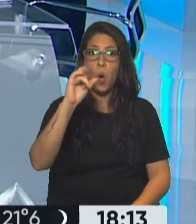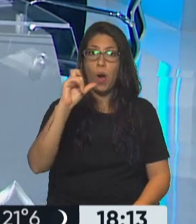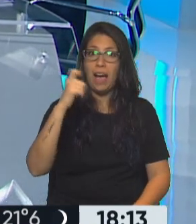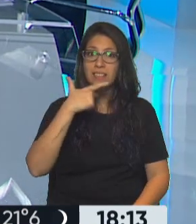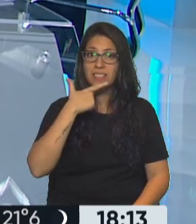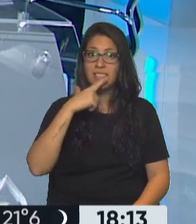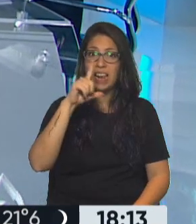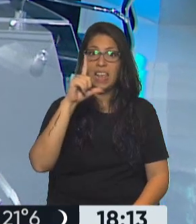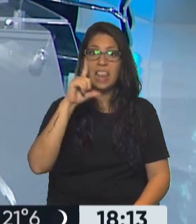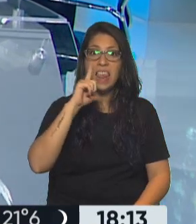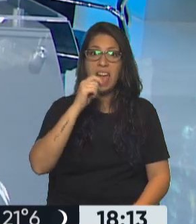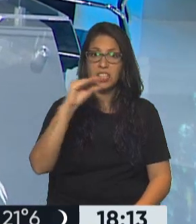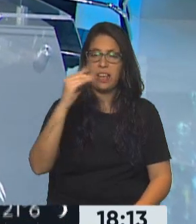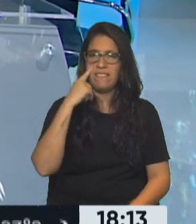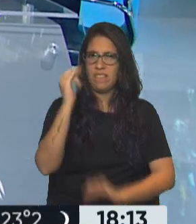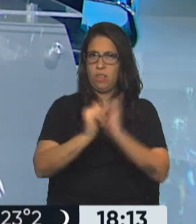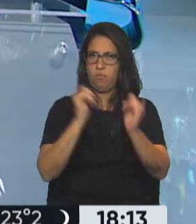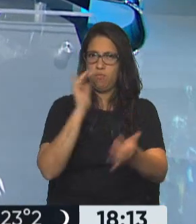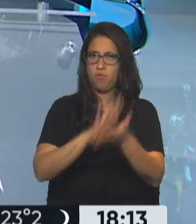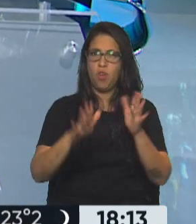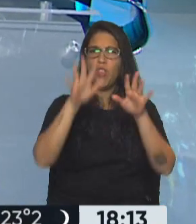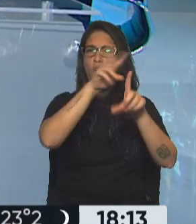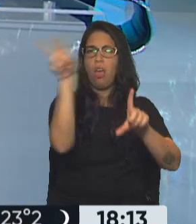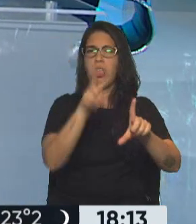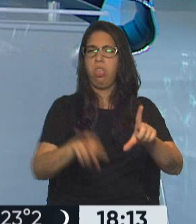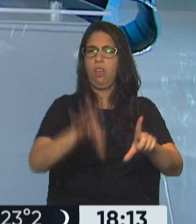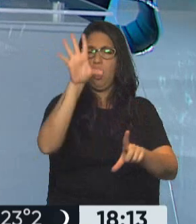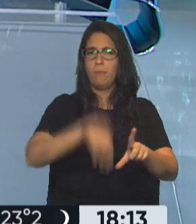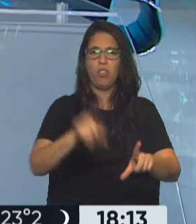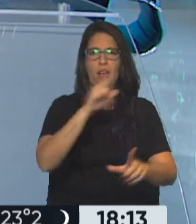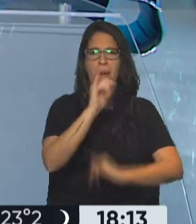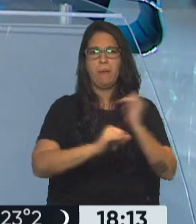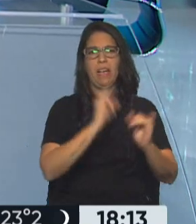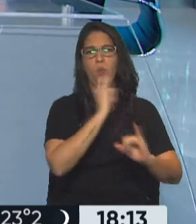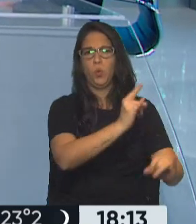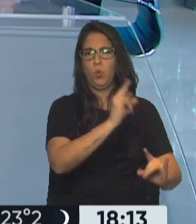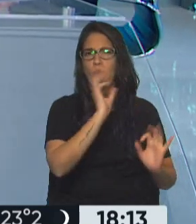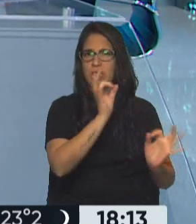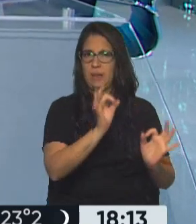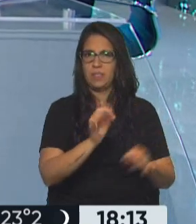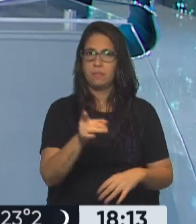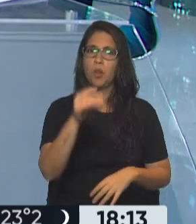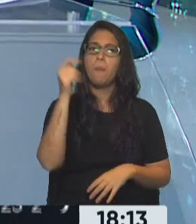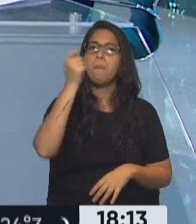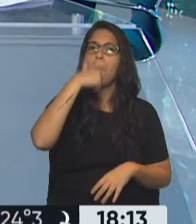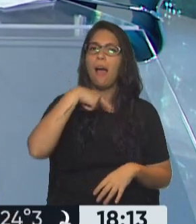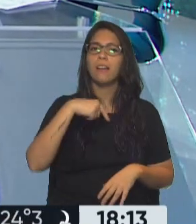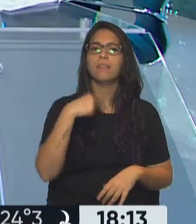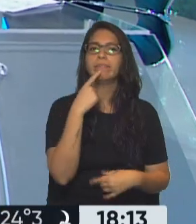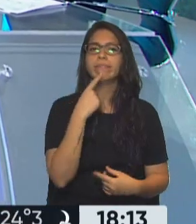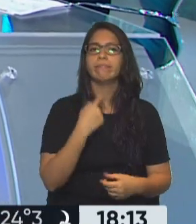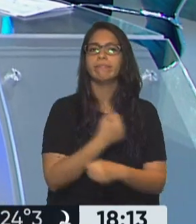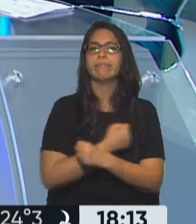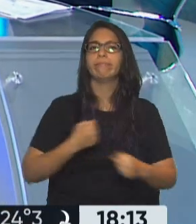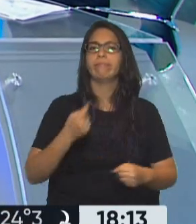leemos juntos? Lo leemos juntos. Primero contemos, porque esto no lo vamos a leer todo lo de Macri. Pero... Bueno, dale, explícalo vos que lo explica mejor, dale. Pero Macri salió a criticar este